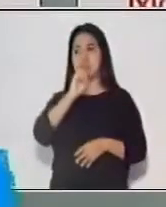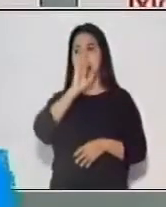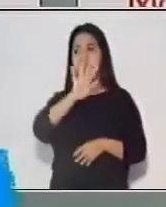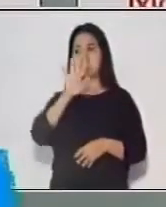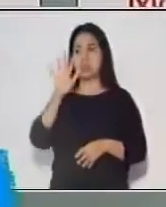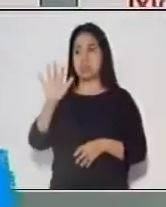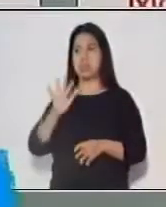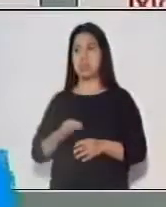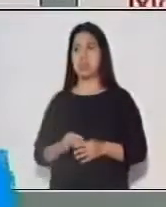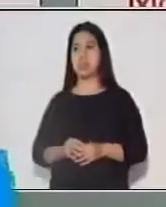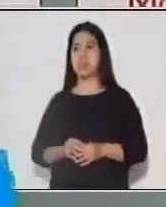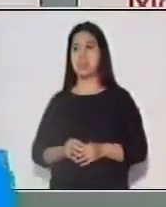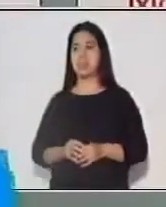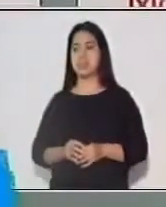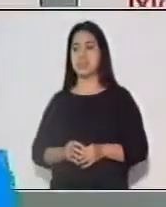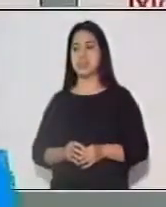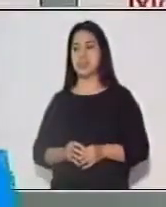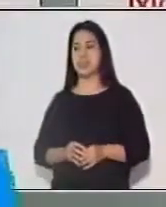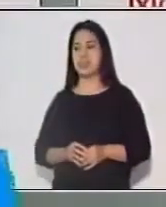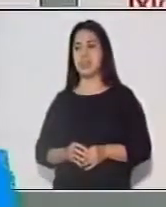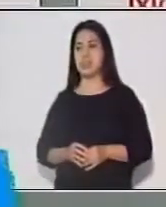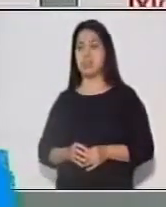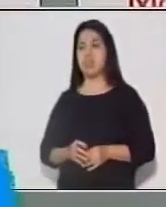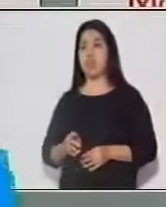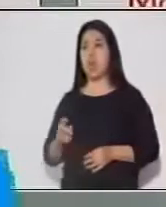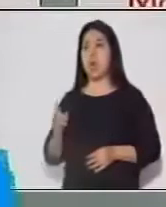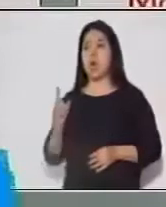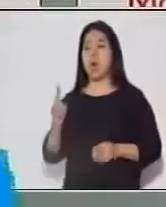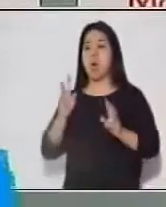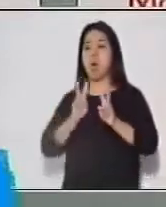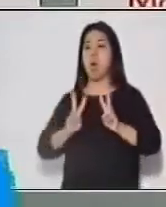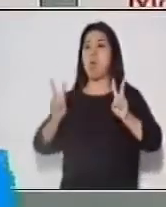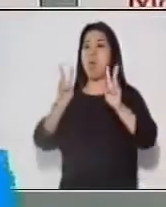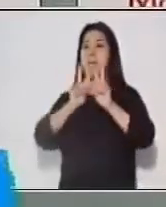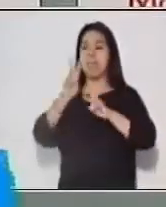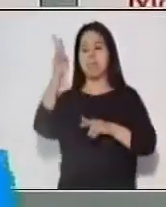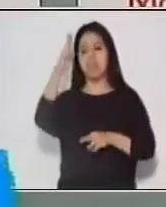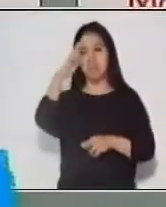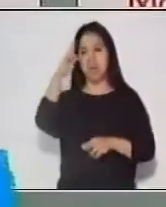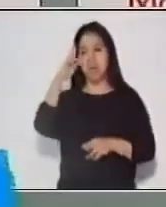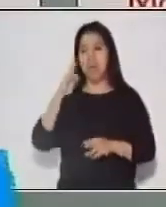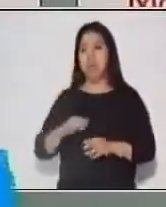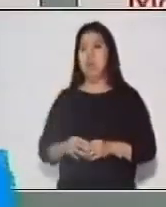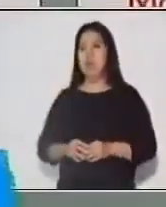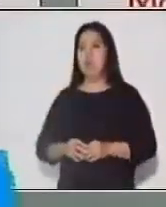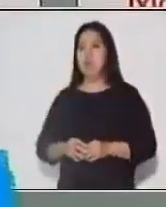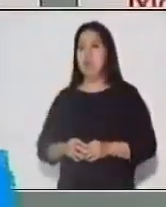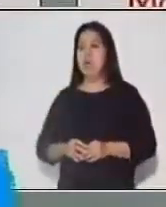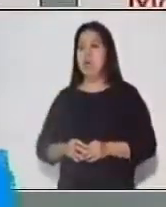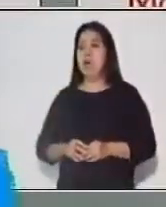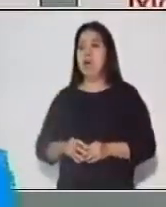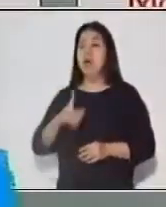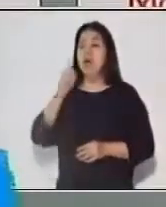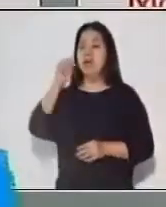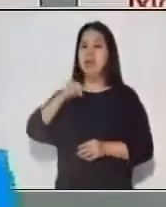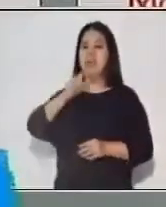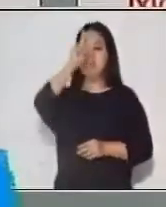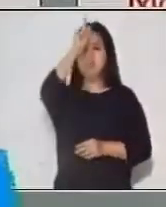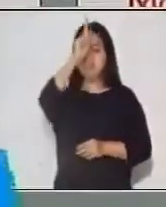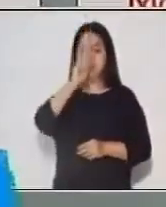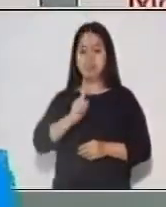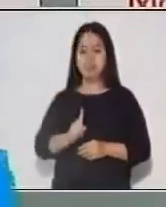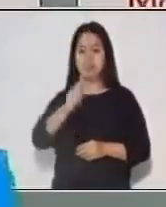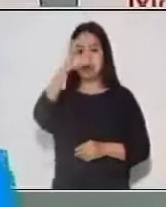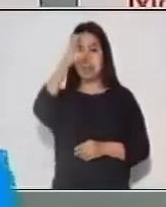Entonces, con estos valores vamos a recordar lo siguiente. Vamos a trazar por acá un eje que va a ser nuestro